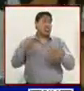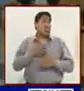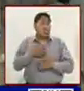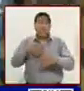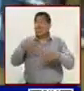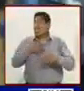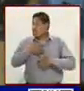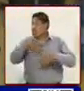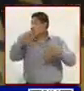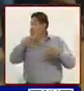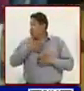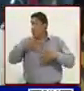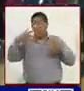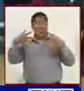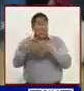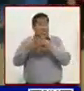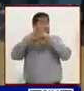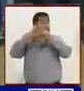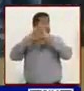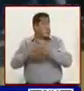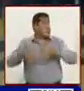bloqueo?